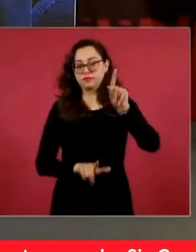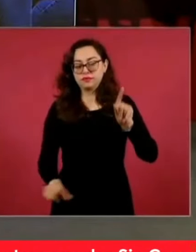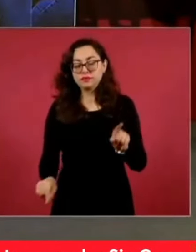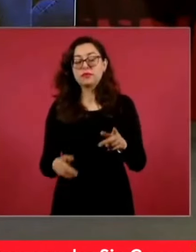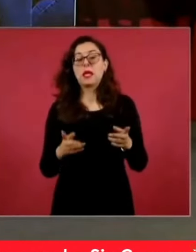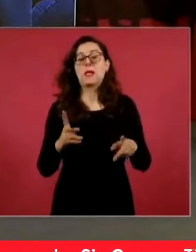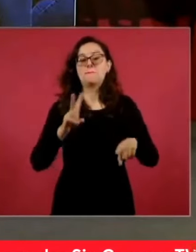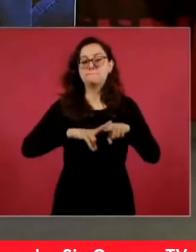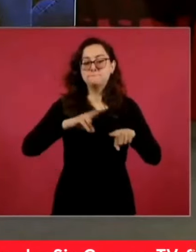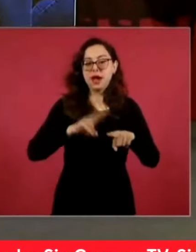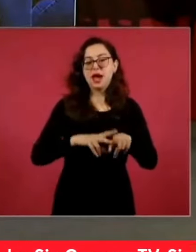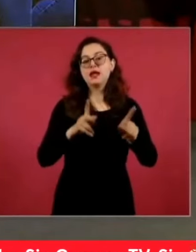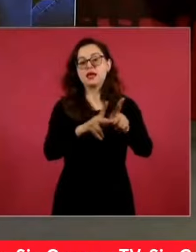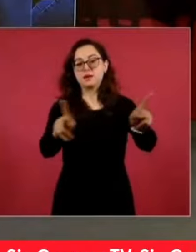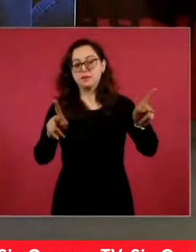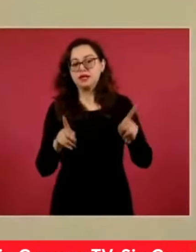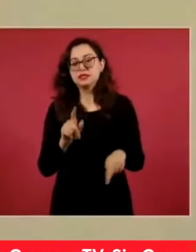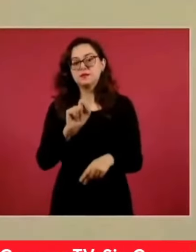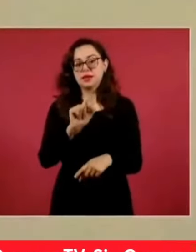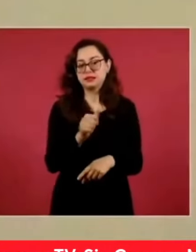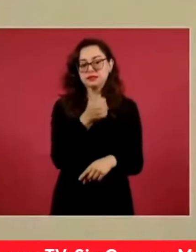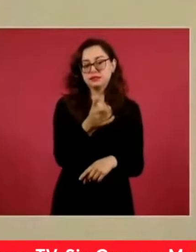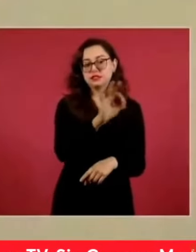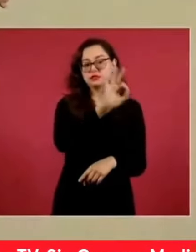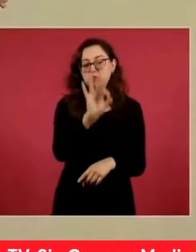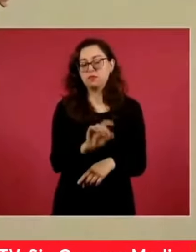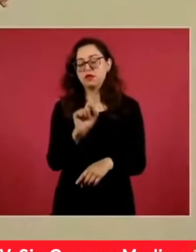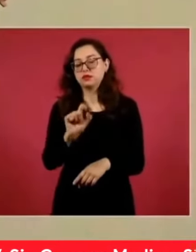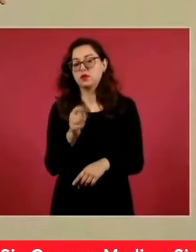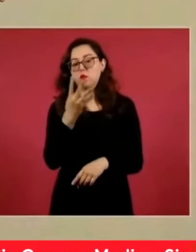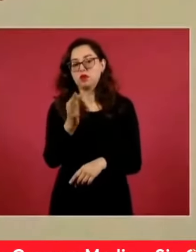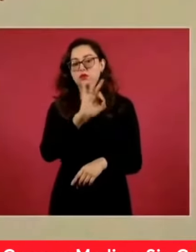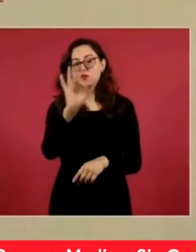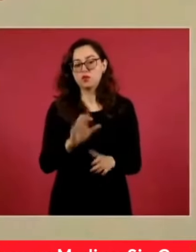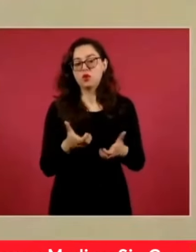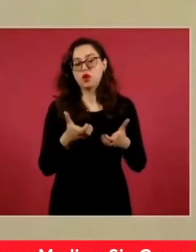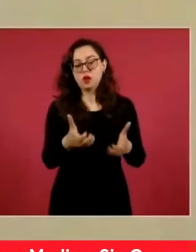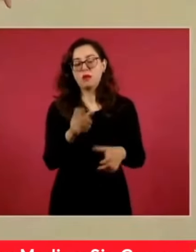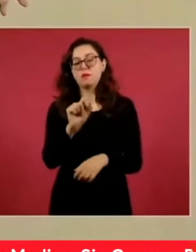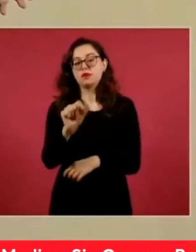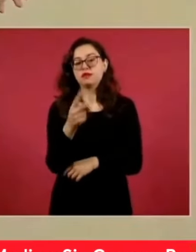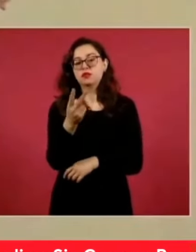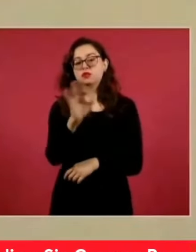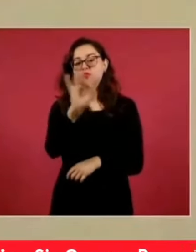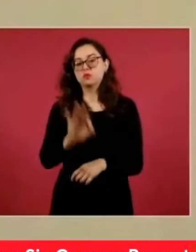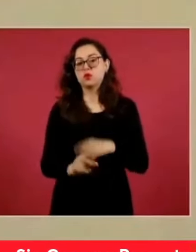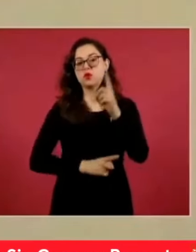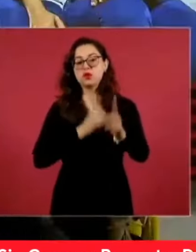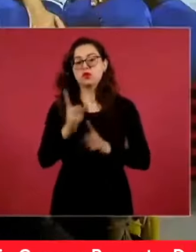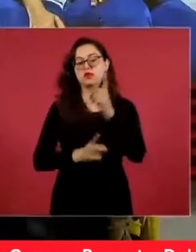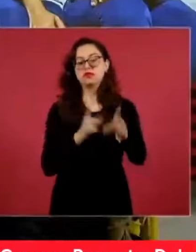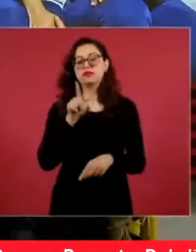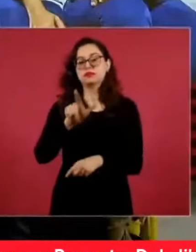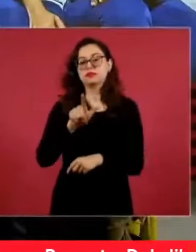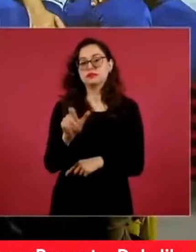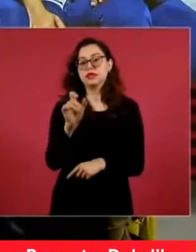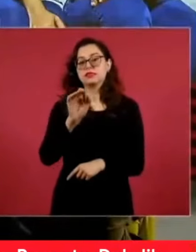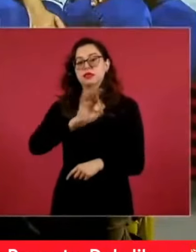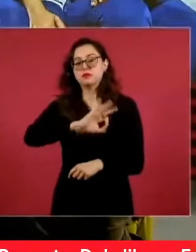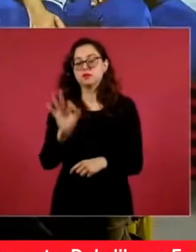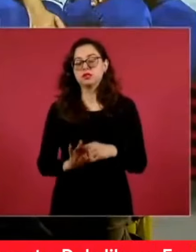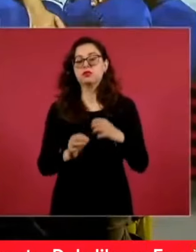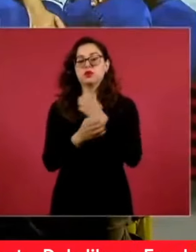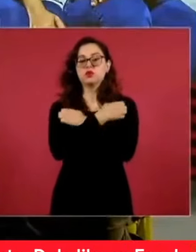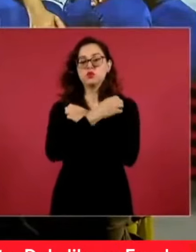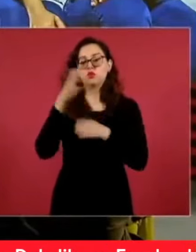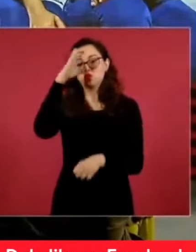plazas 26 24 por vialidades 22 por deportivos 17 por temas de Educación y cultura